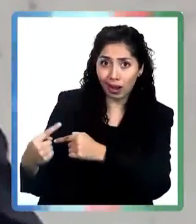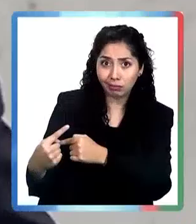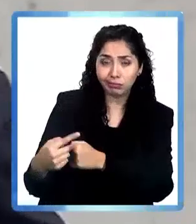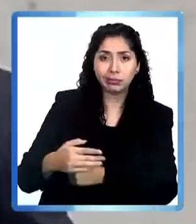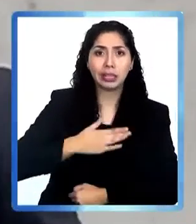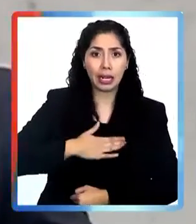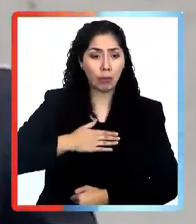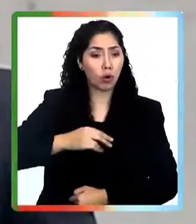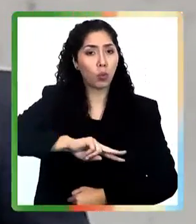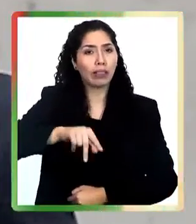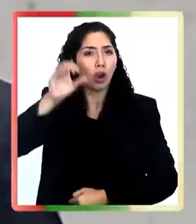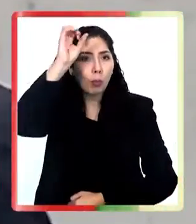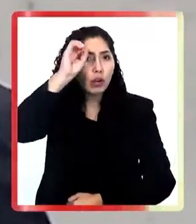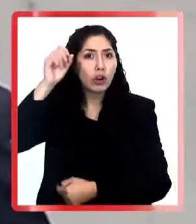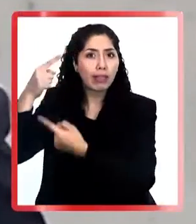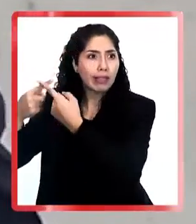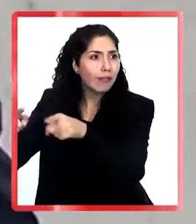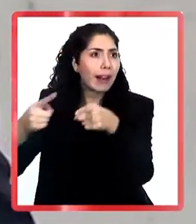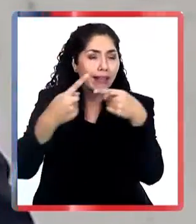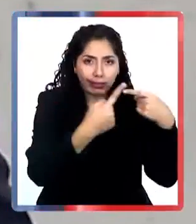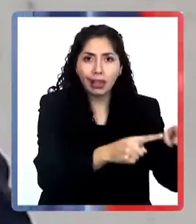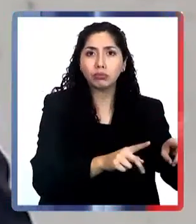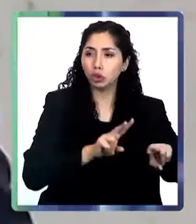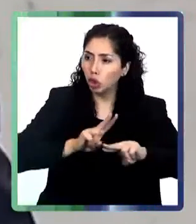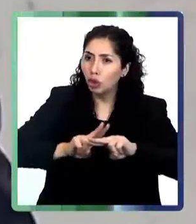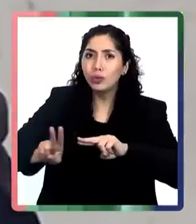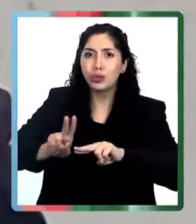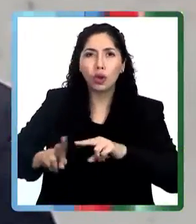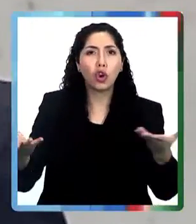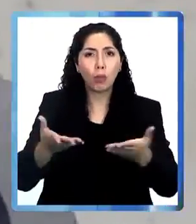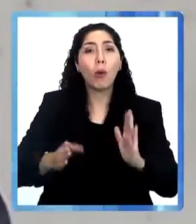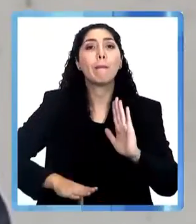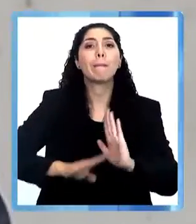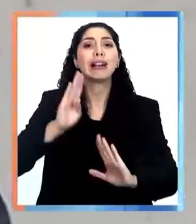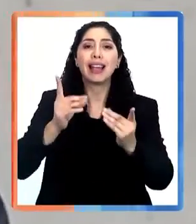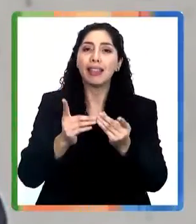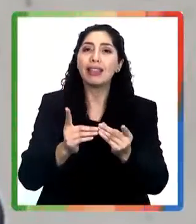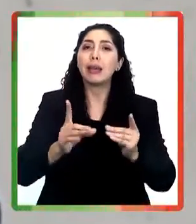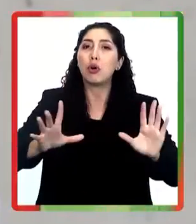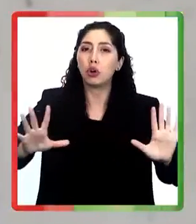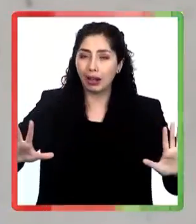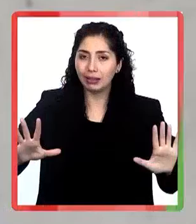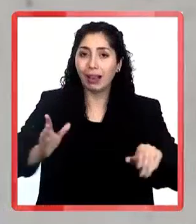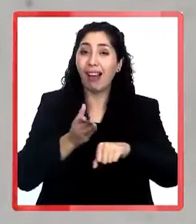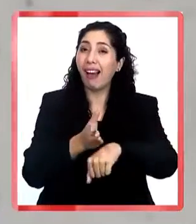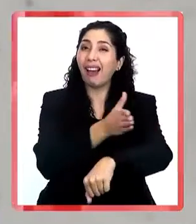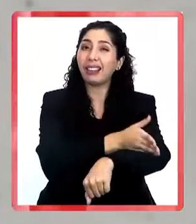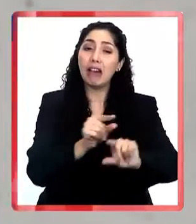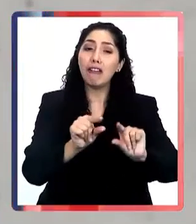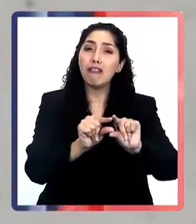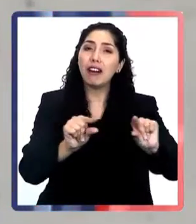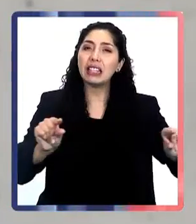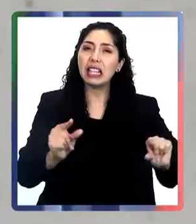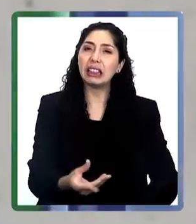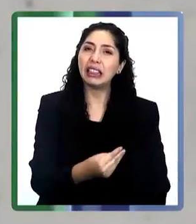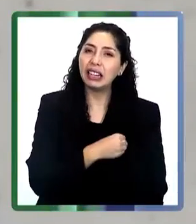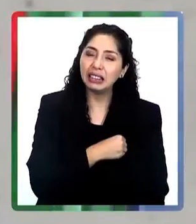optamos por resolver nuestras diferencias con más democracia y no con vélez no pasemos de la triste frase